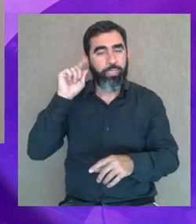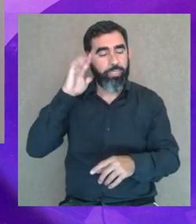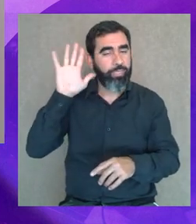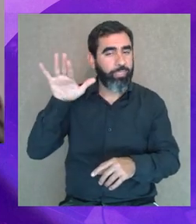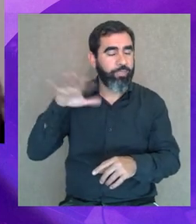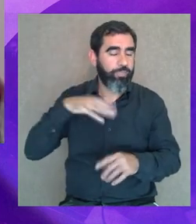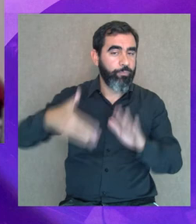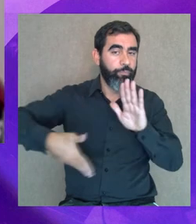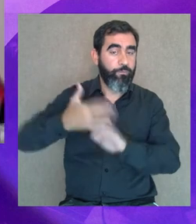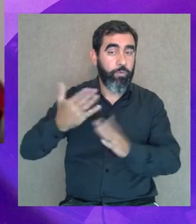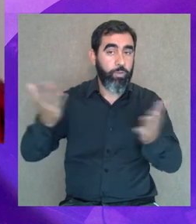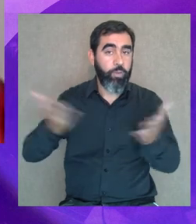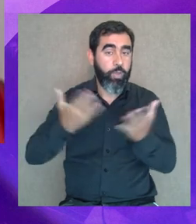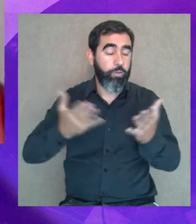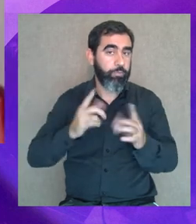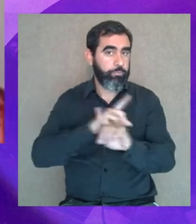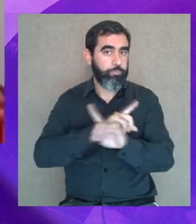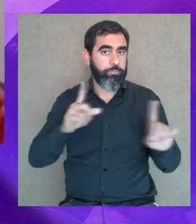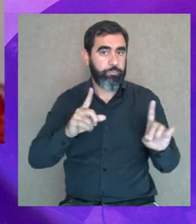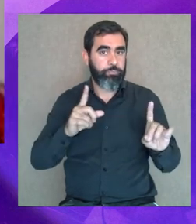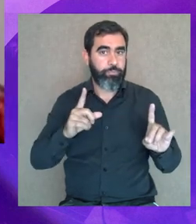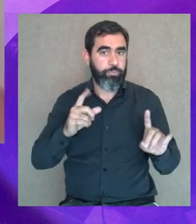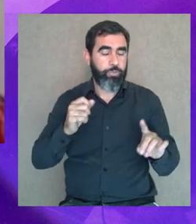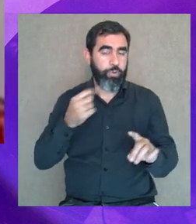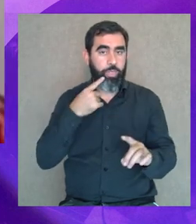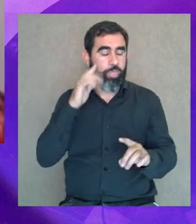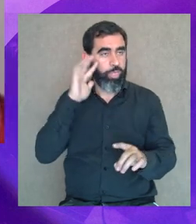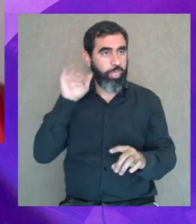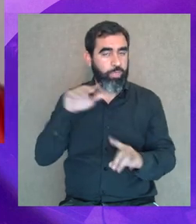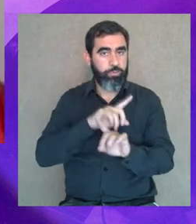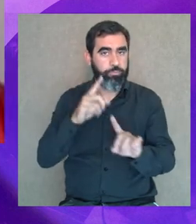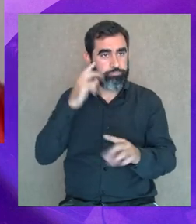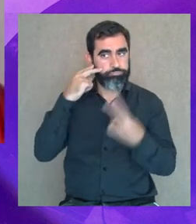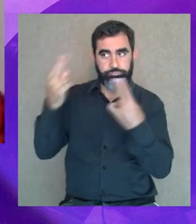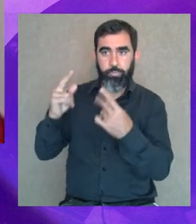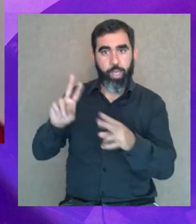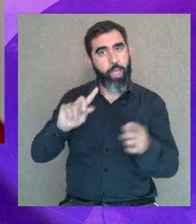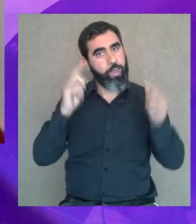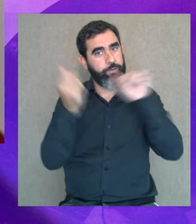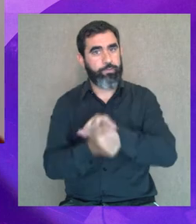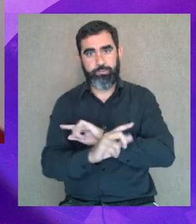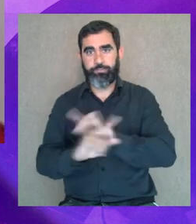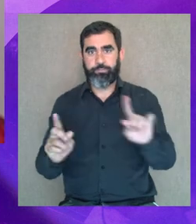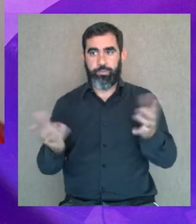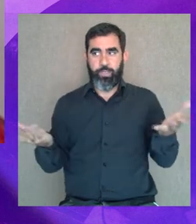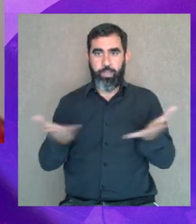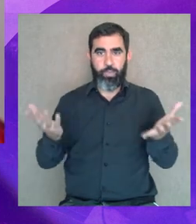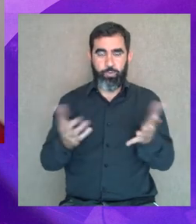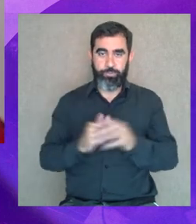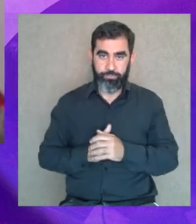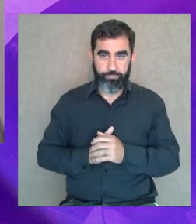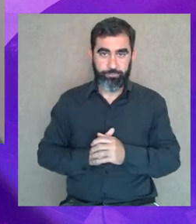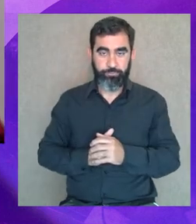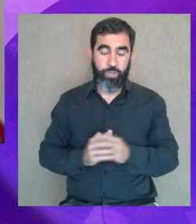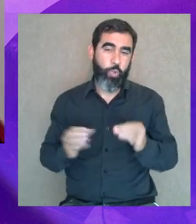las distraídas y seguíamos y ahora ni sé ni se sueña de hacer este tipo de de ese tipo de